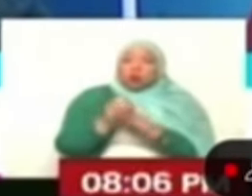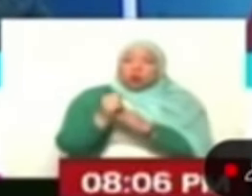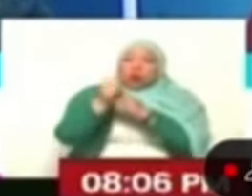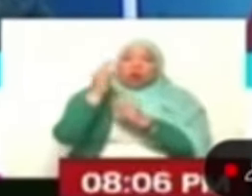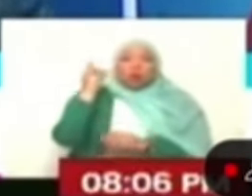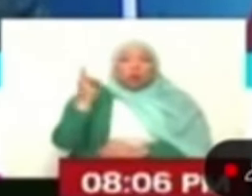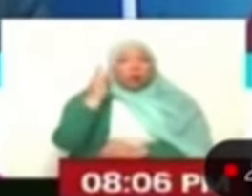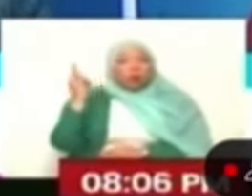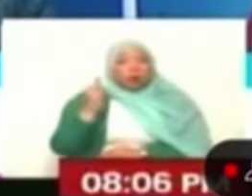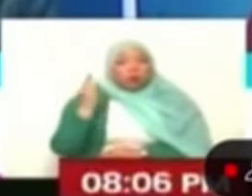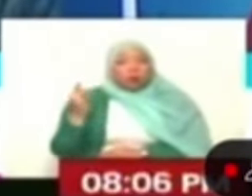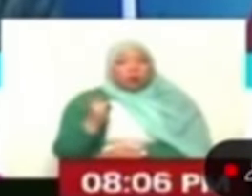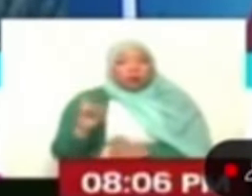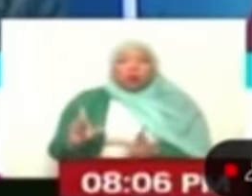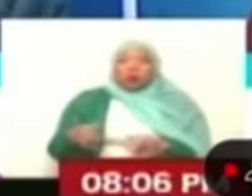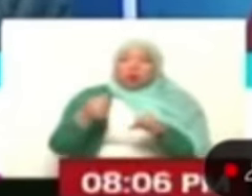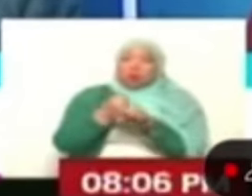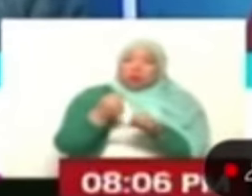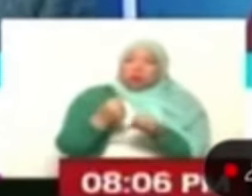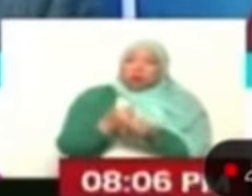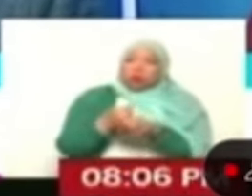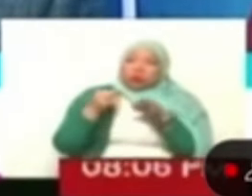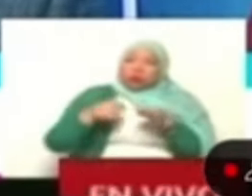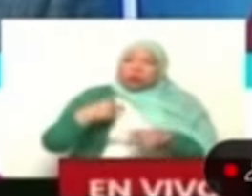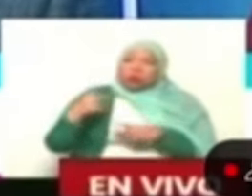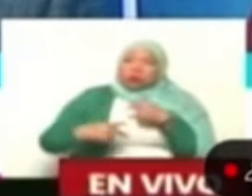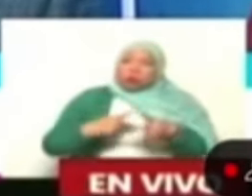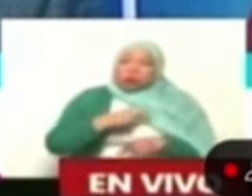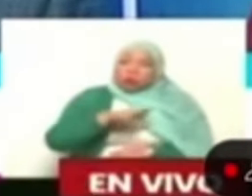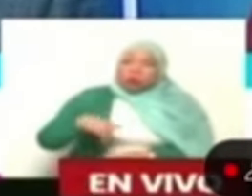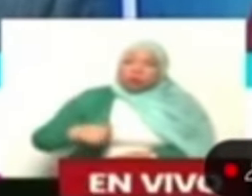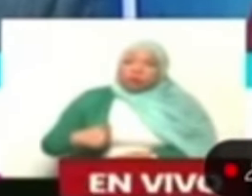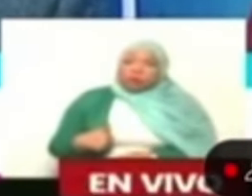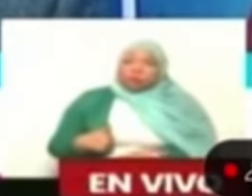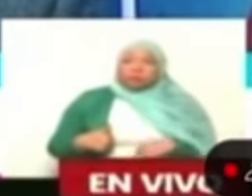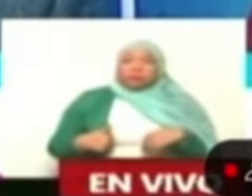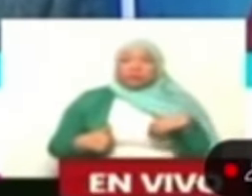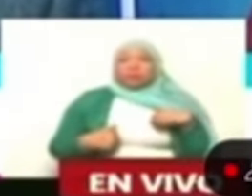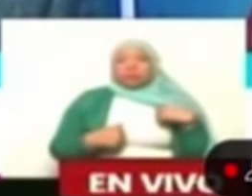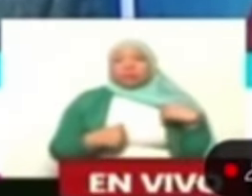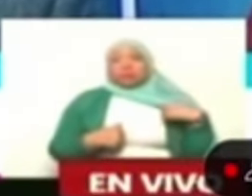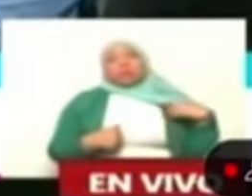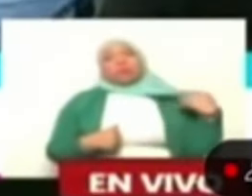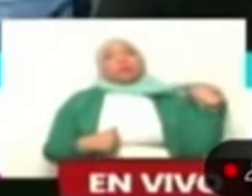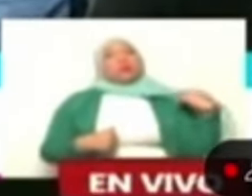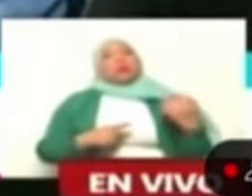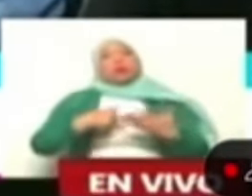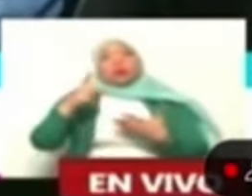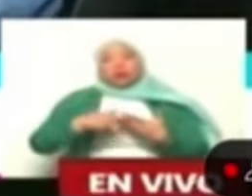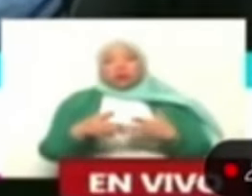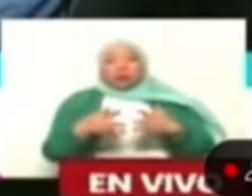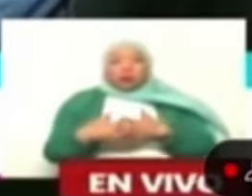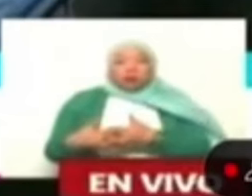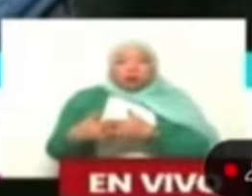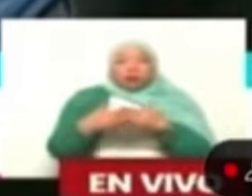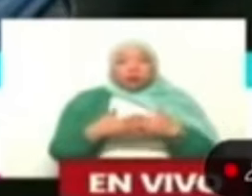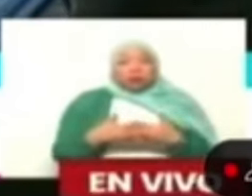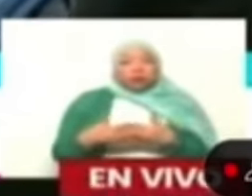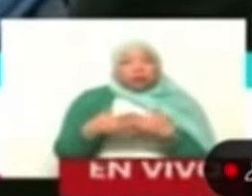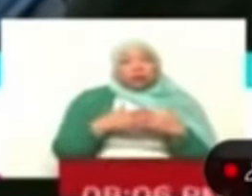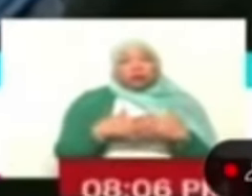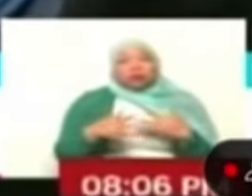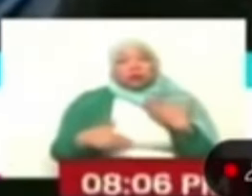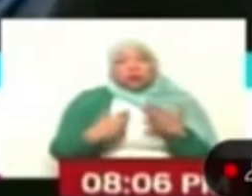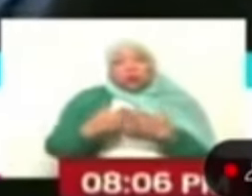Bolivia no permitir que se cumpla el pronóstico y la profecía del plan imperialista que se